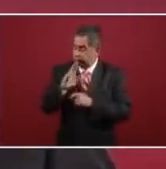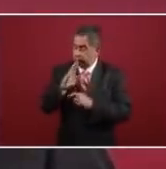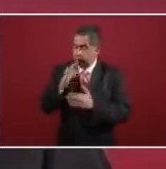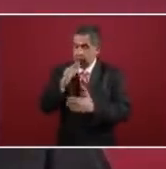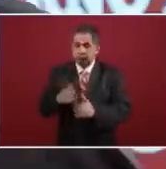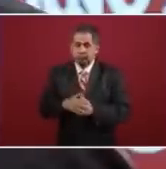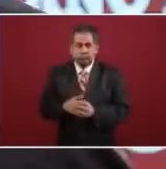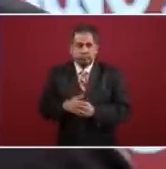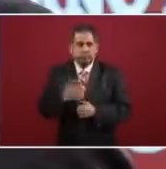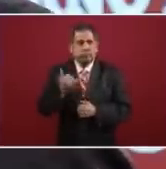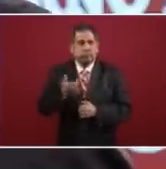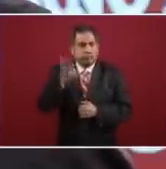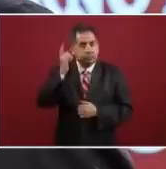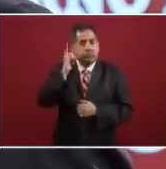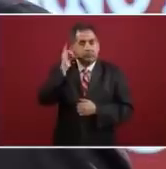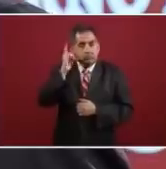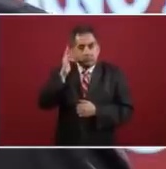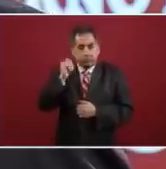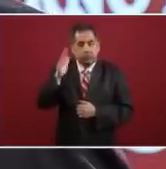Y ojalá